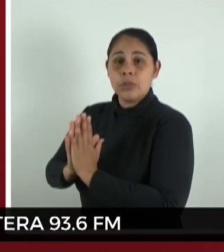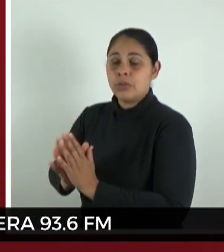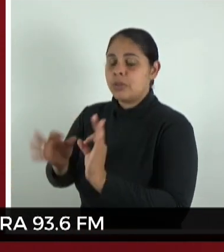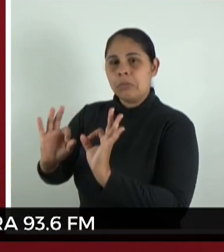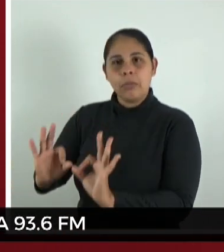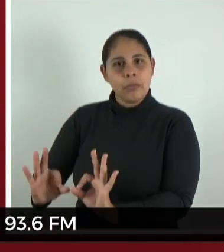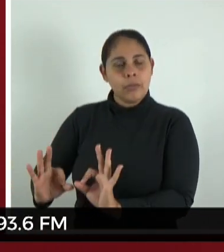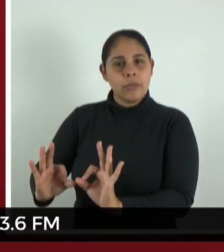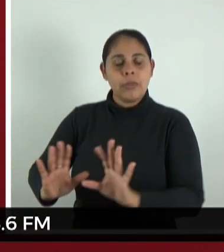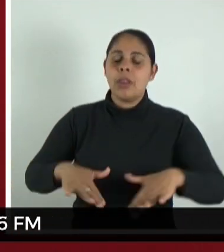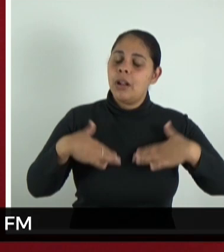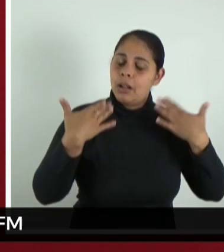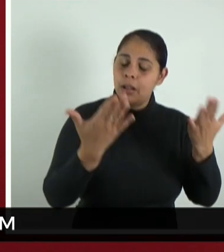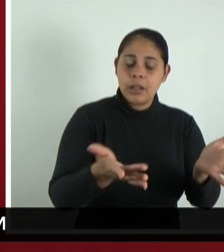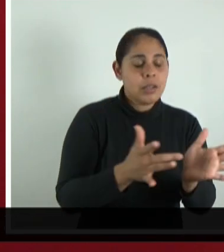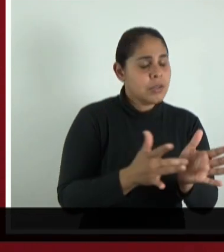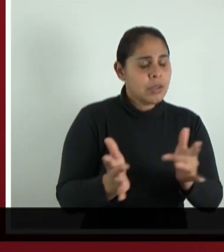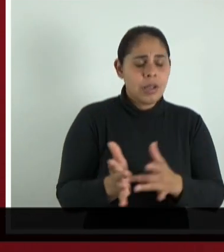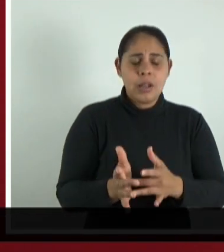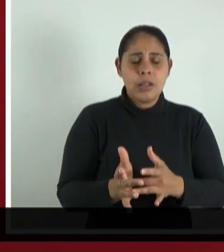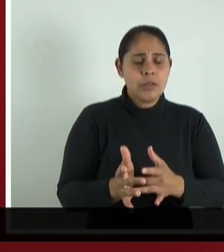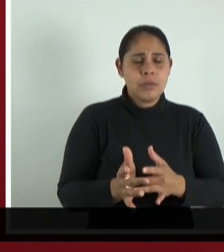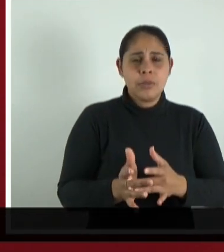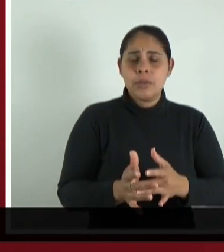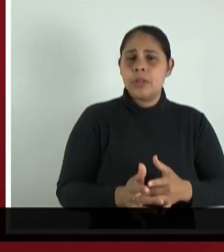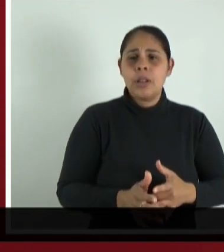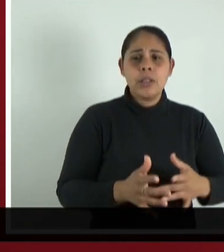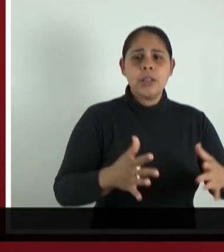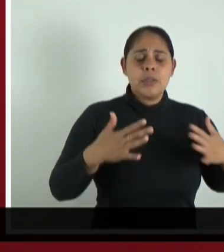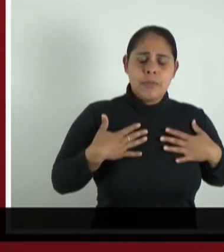Queridos, la gracia de Jesucristo es omnipotente.